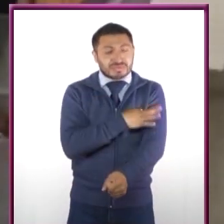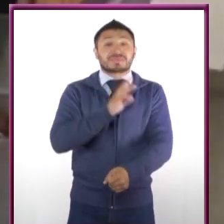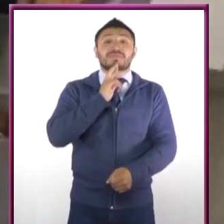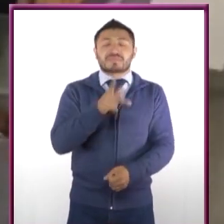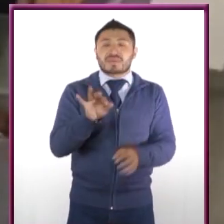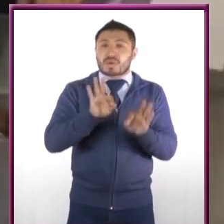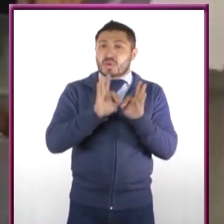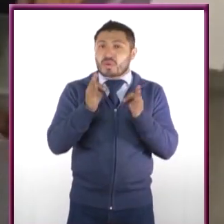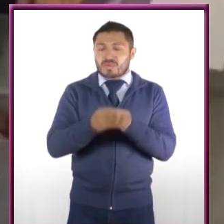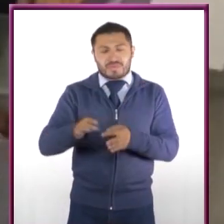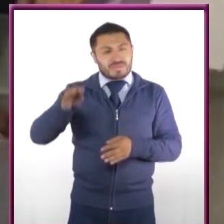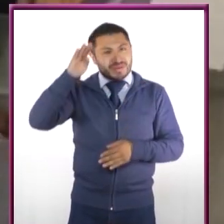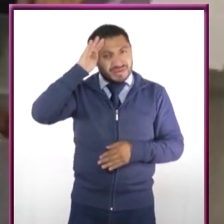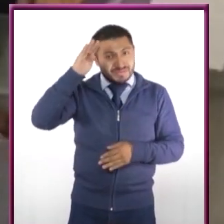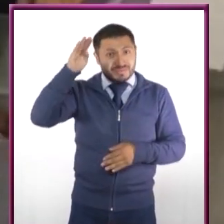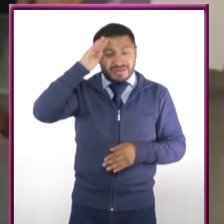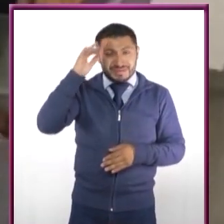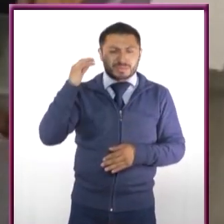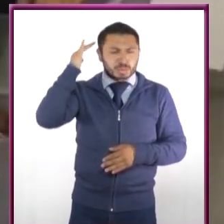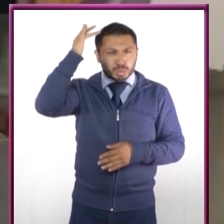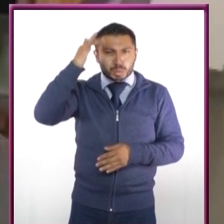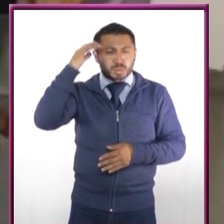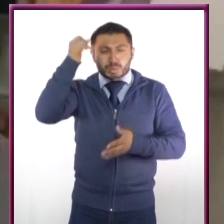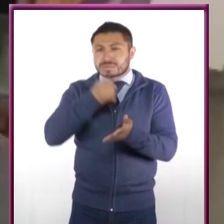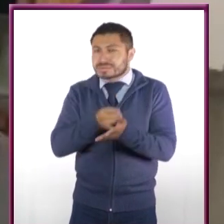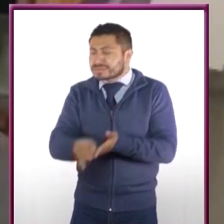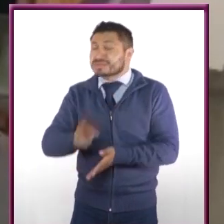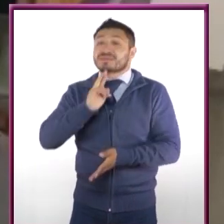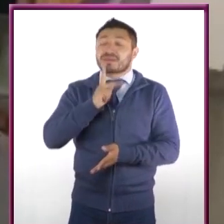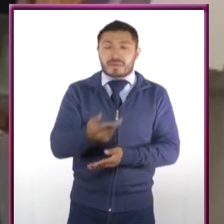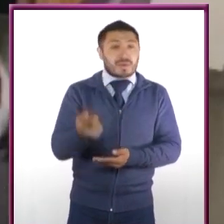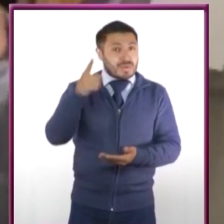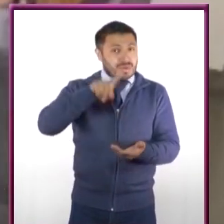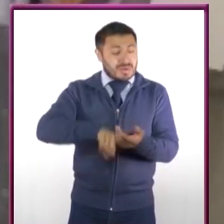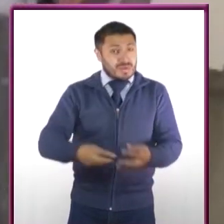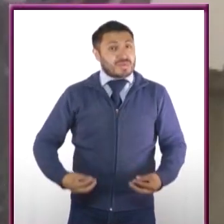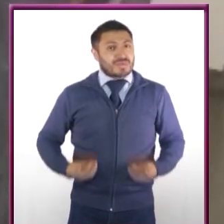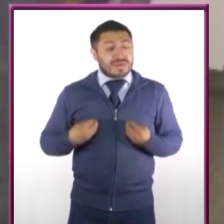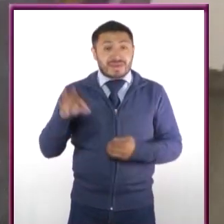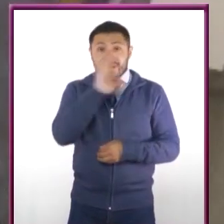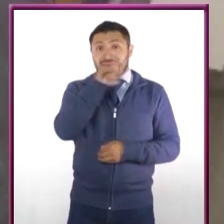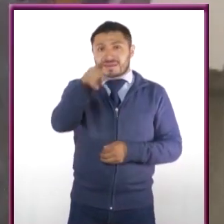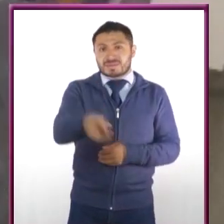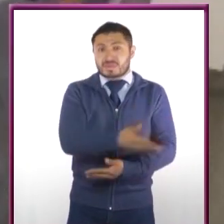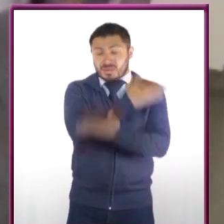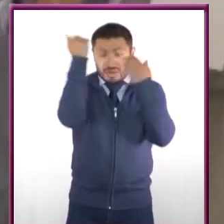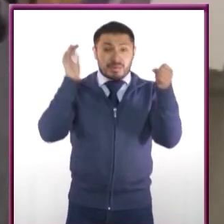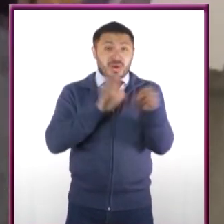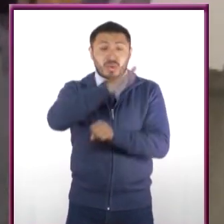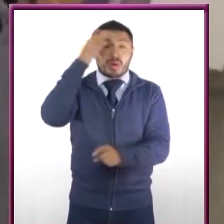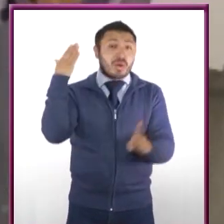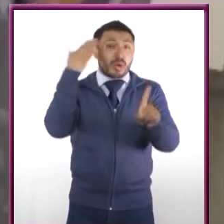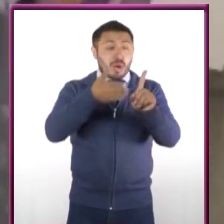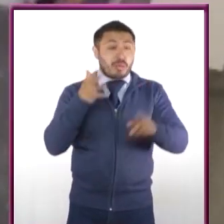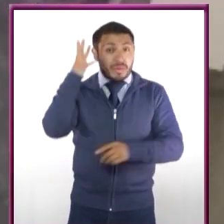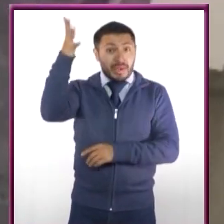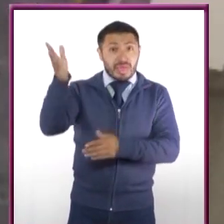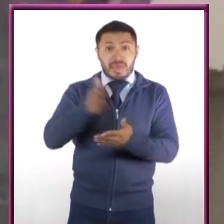puedes tomar mejores decisiones, obviamente, en la vida. Si, por ejemplo, tú no sabes qué quieres estudiar y de